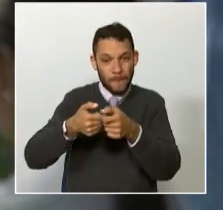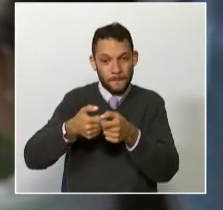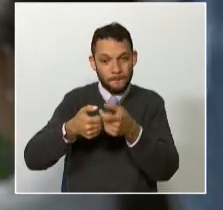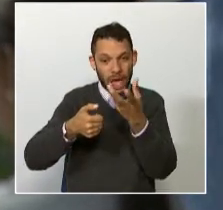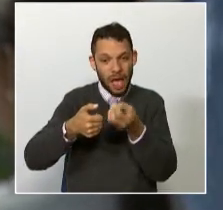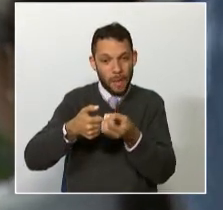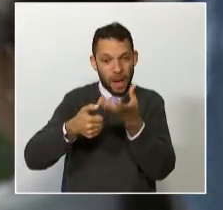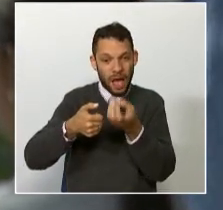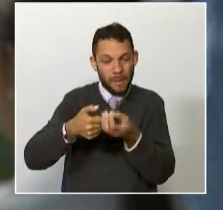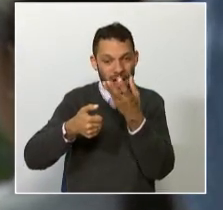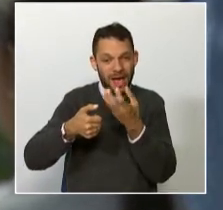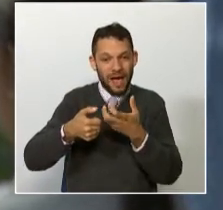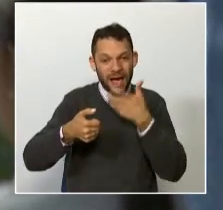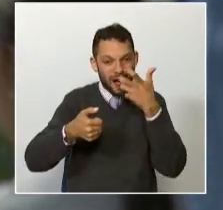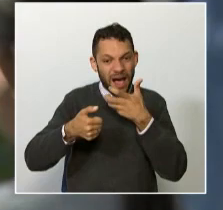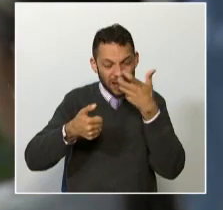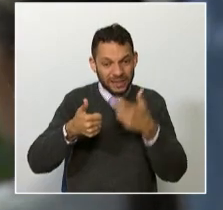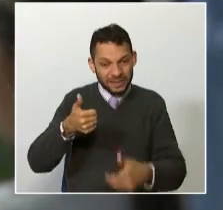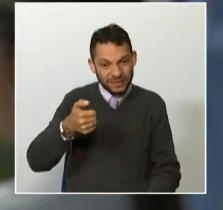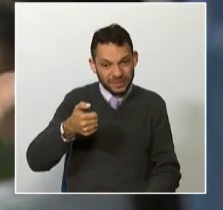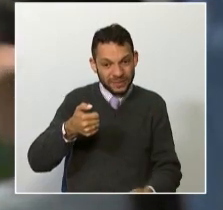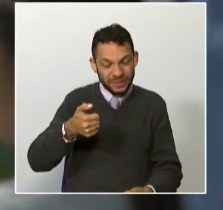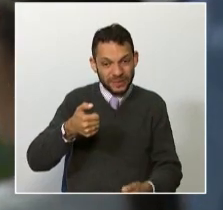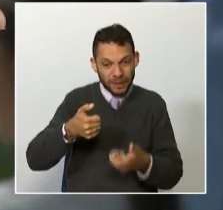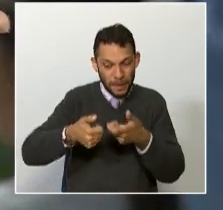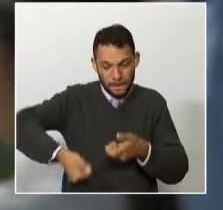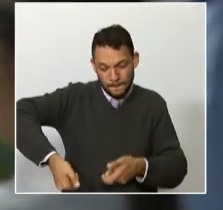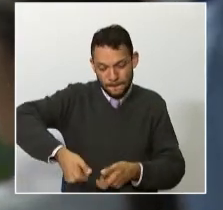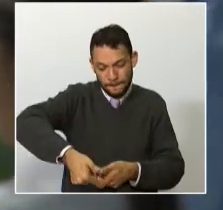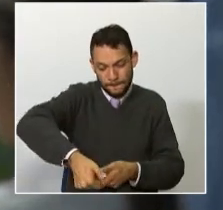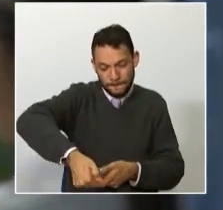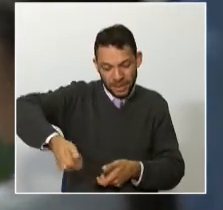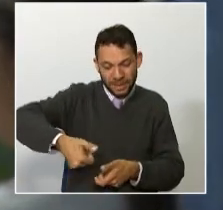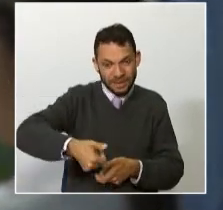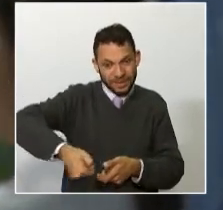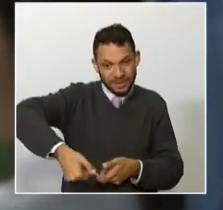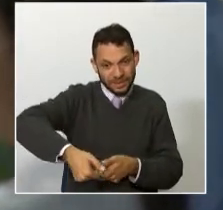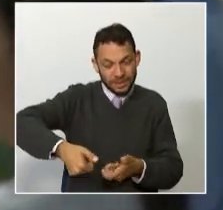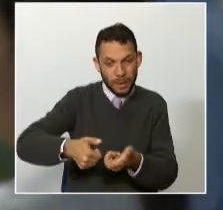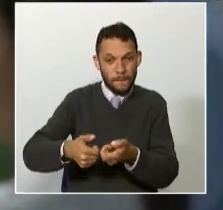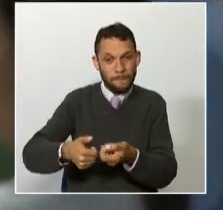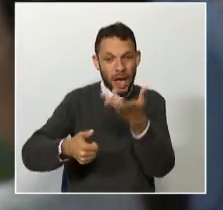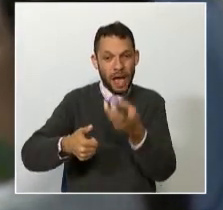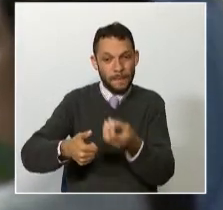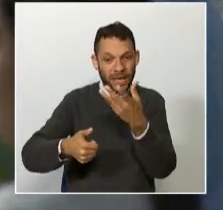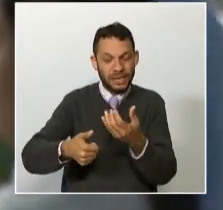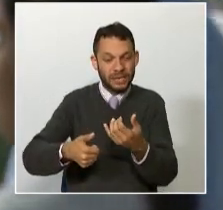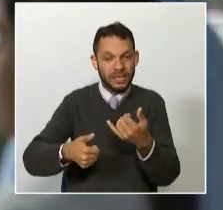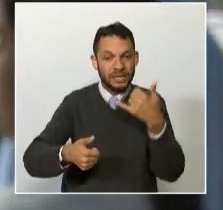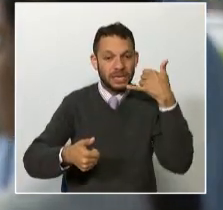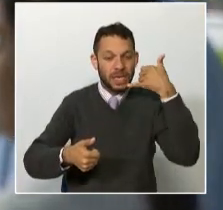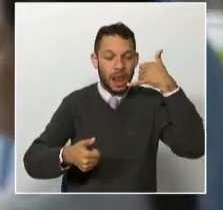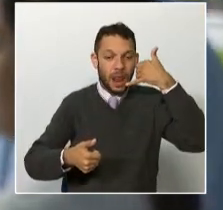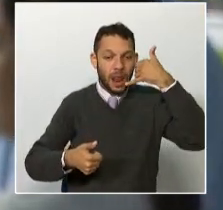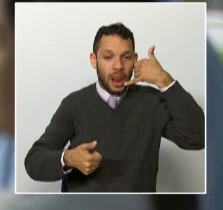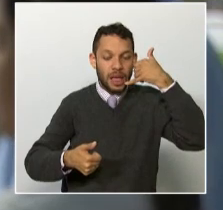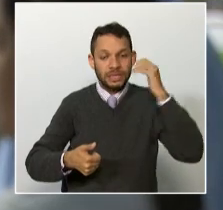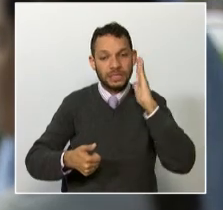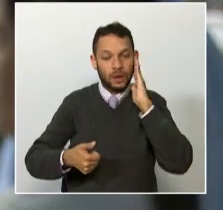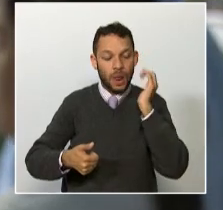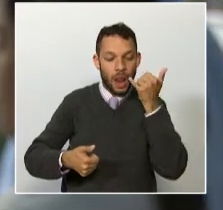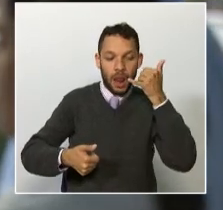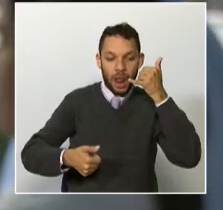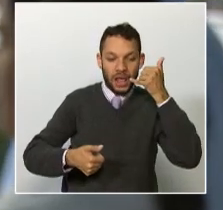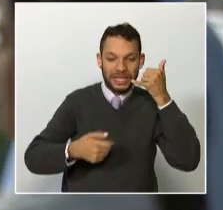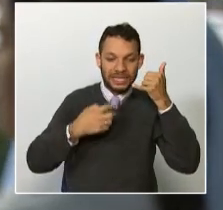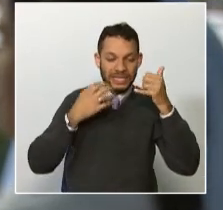cerebro la siente. Y ella habla por celular, y el polvo a tierra de ella es todo ese metal en la boca. Y a las 3, 4 de la